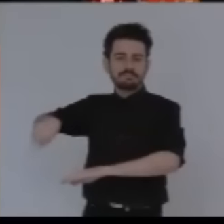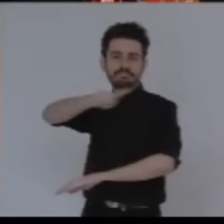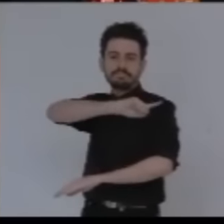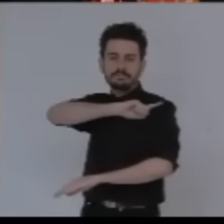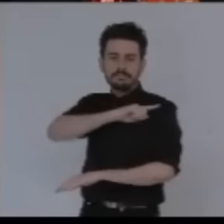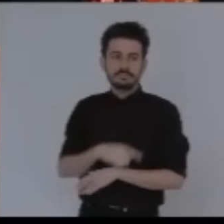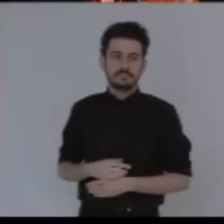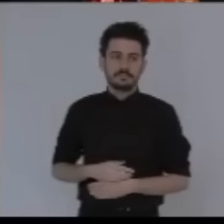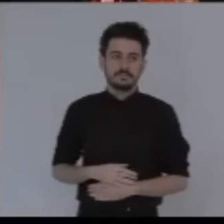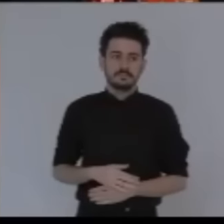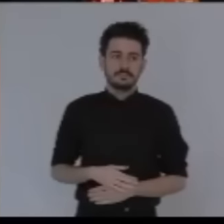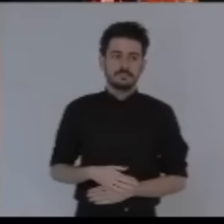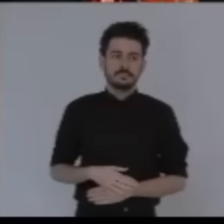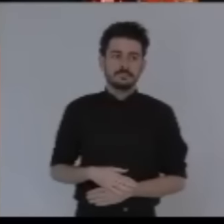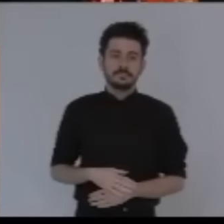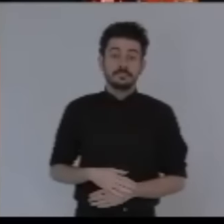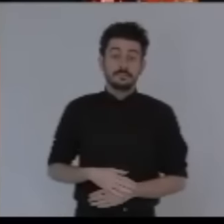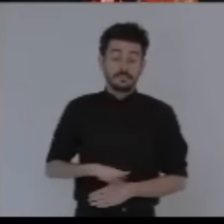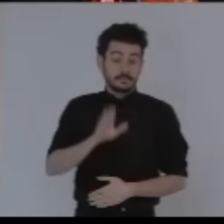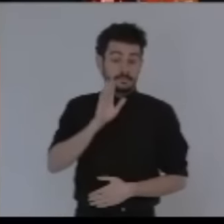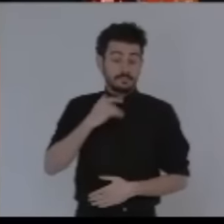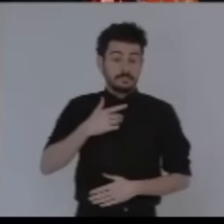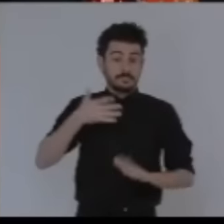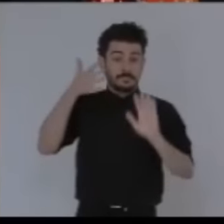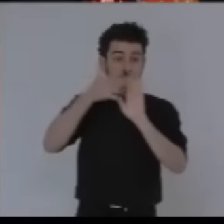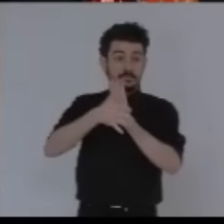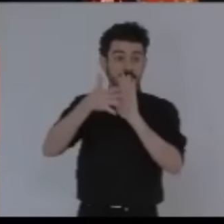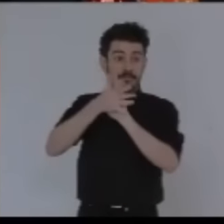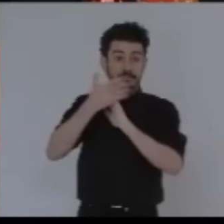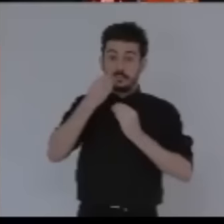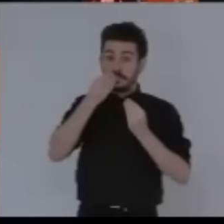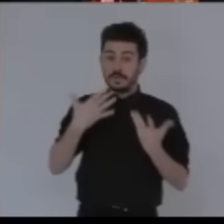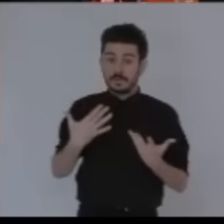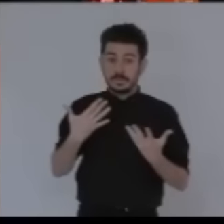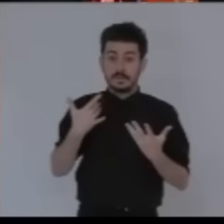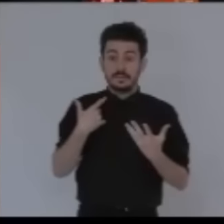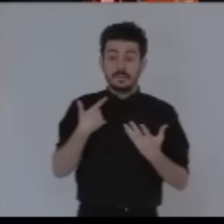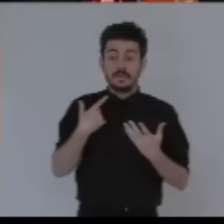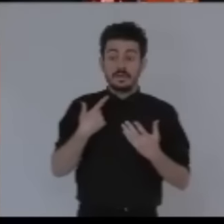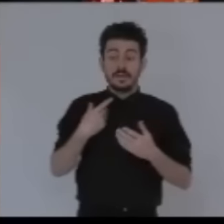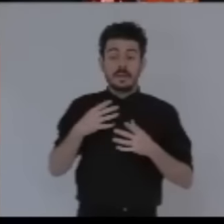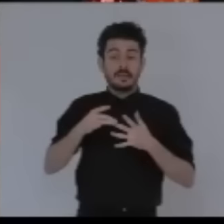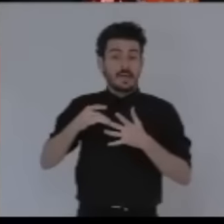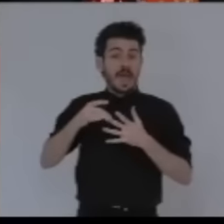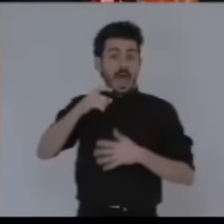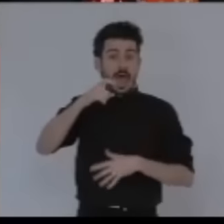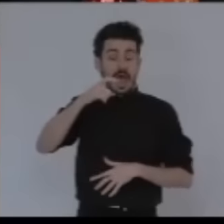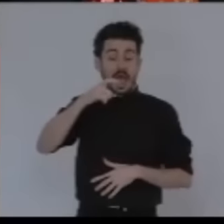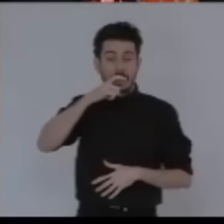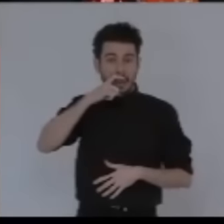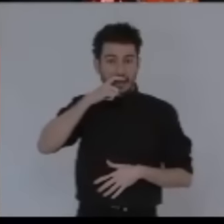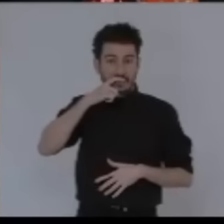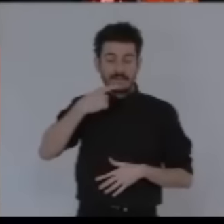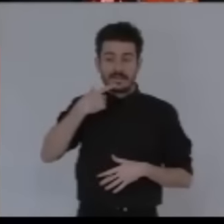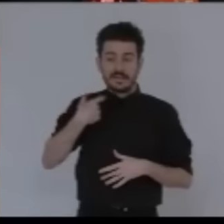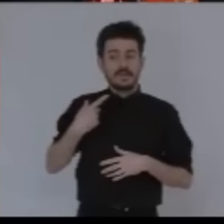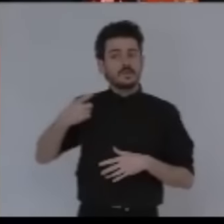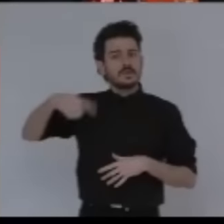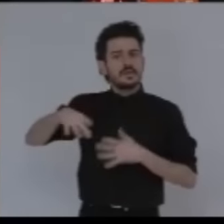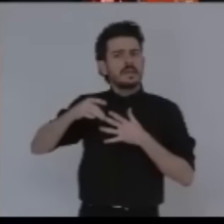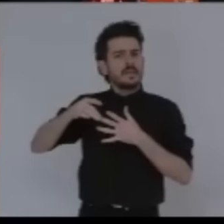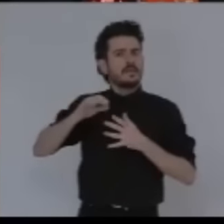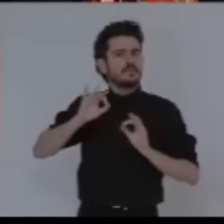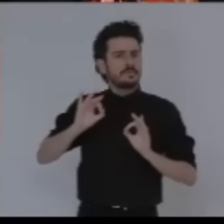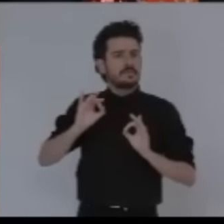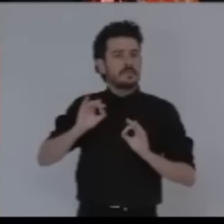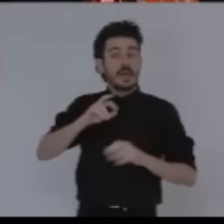muy bien, lo decía Mila Aznar, el líder espiritual que comparten la derecha y la ultraderecha. Decía, el que pueda hablar,